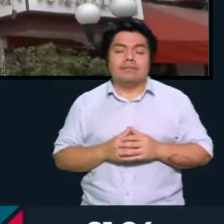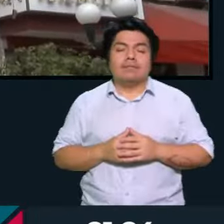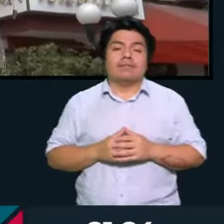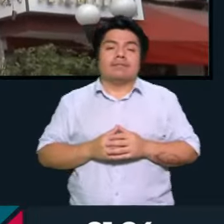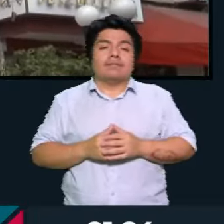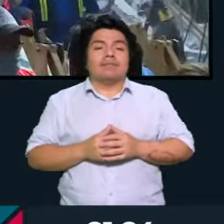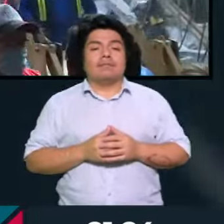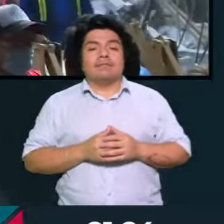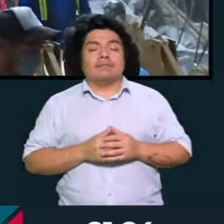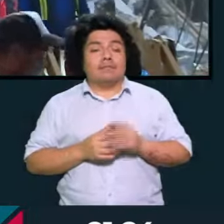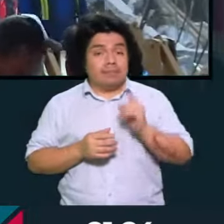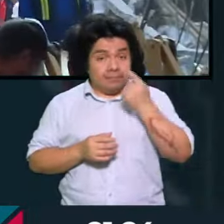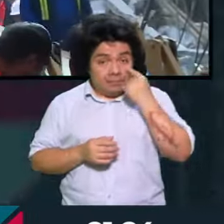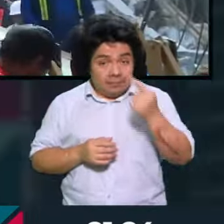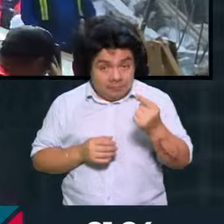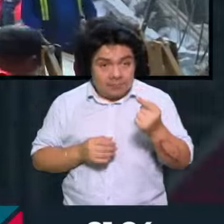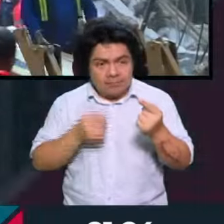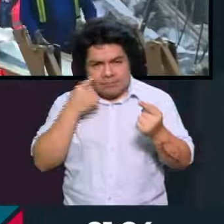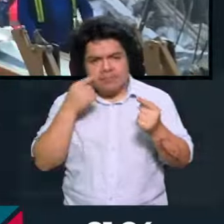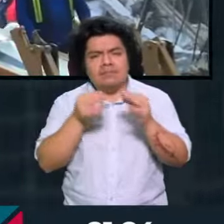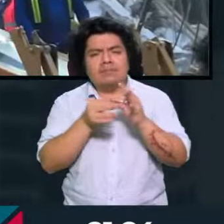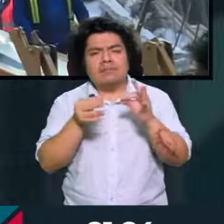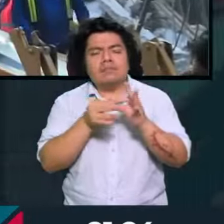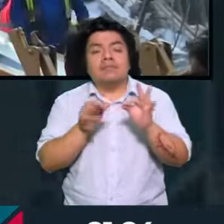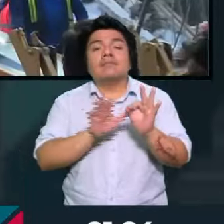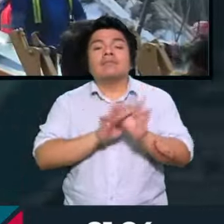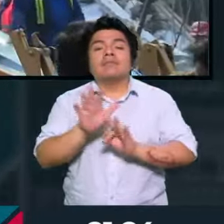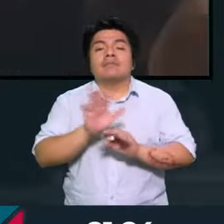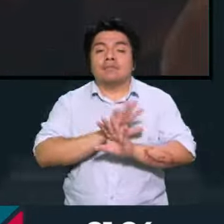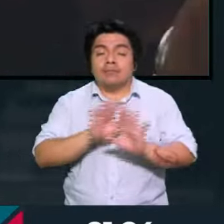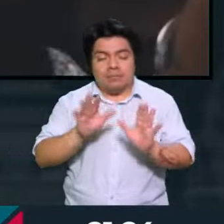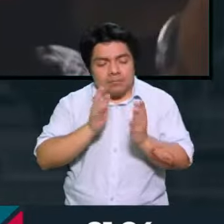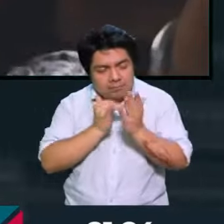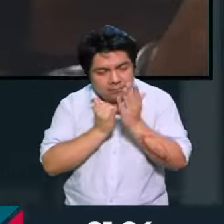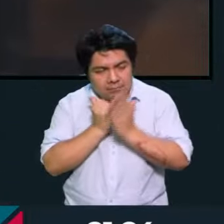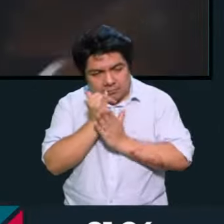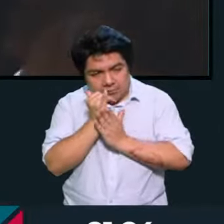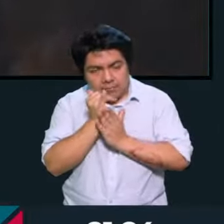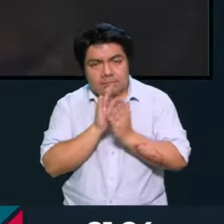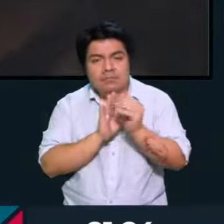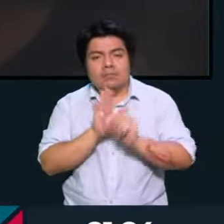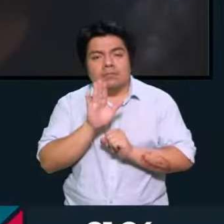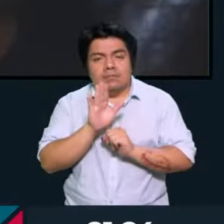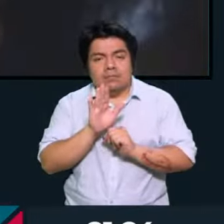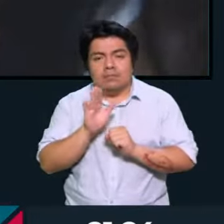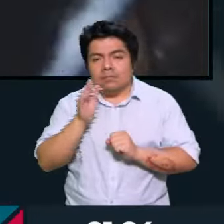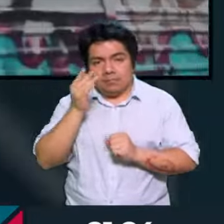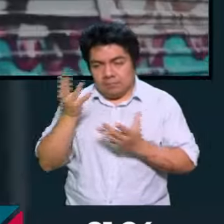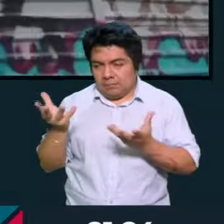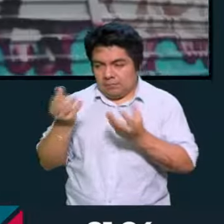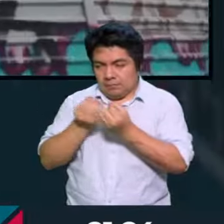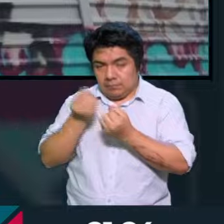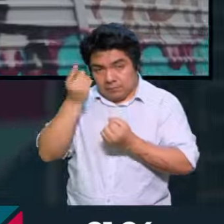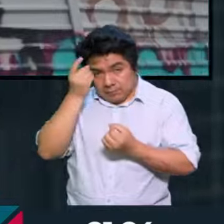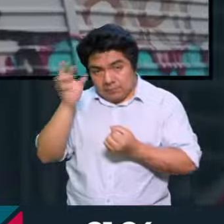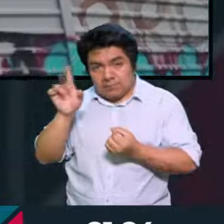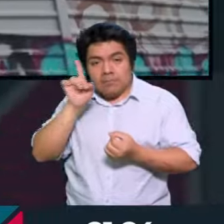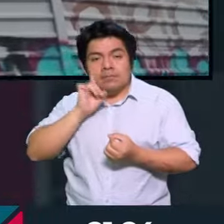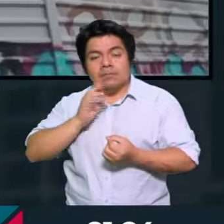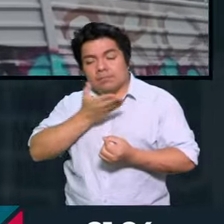de propiedad. Hecho esto, también tomamos la determinación con la doctora Claudia Sheinbaum Pardo